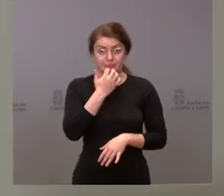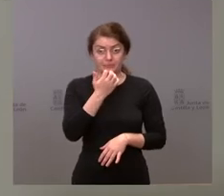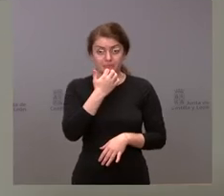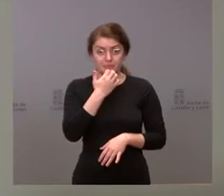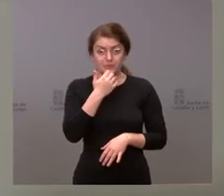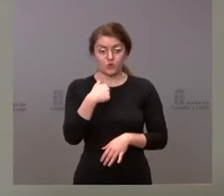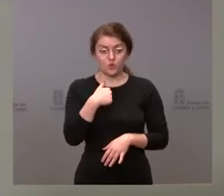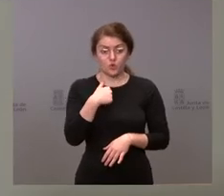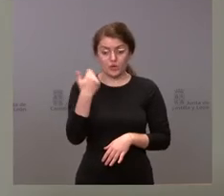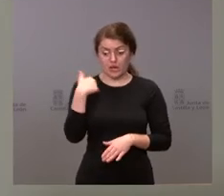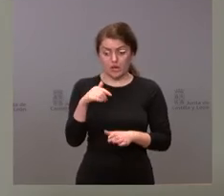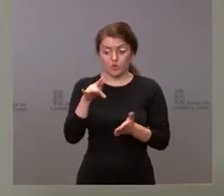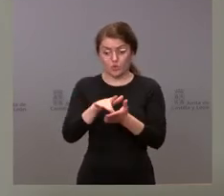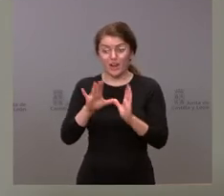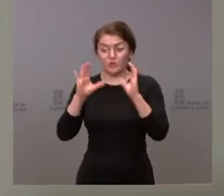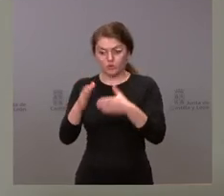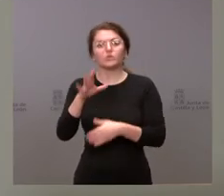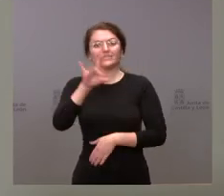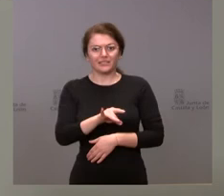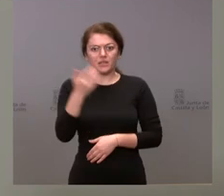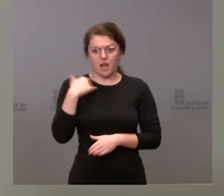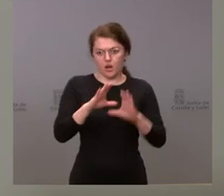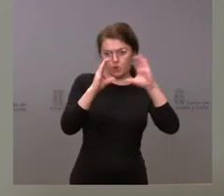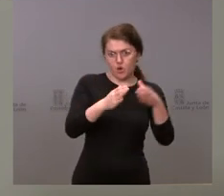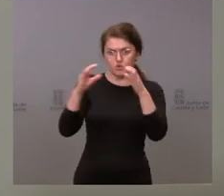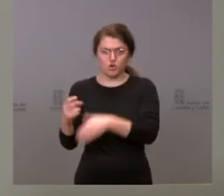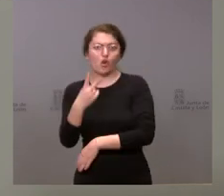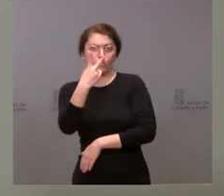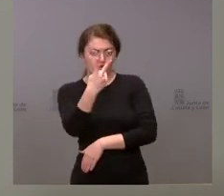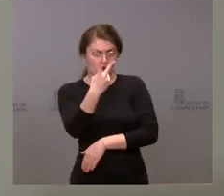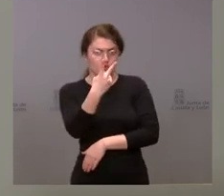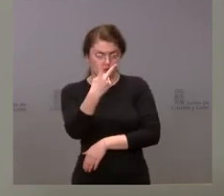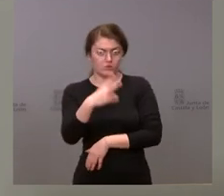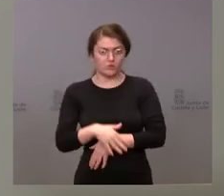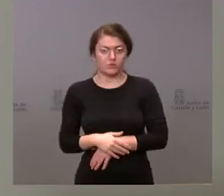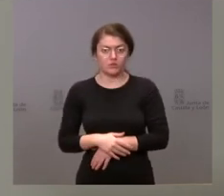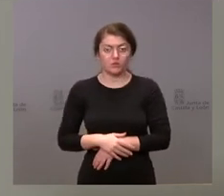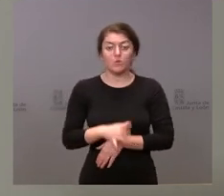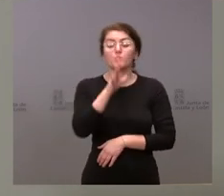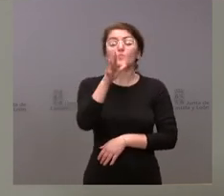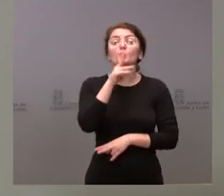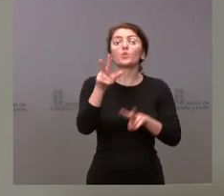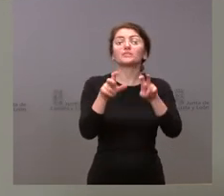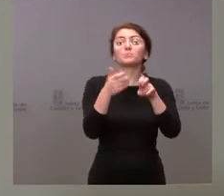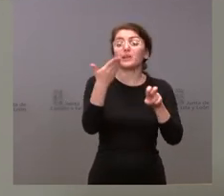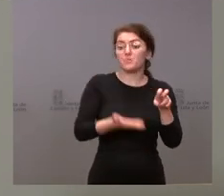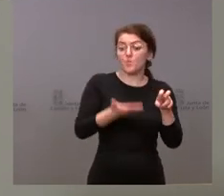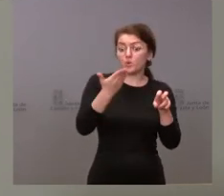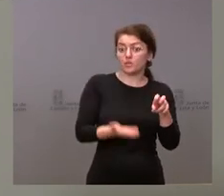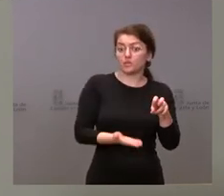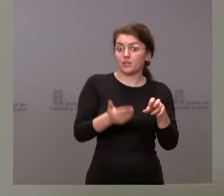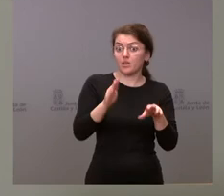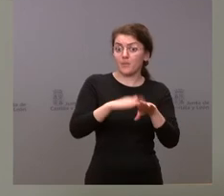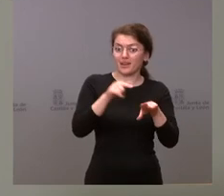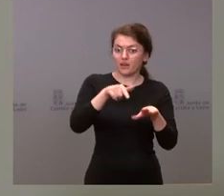con si me ha reunido tres dos en otras dos ocasiones y además en relación con un tema muy importante para la comunidad como era un